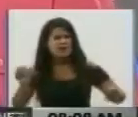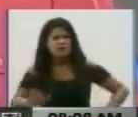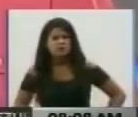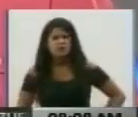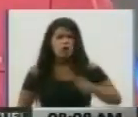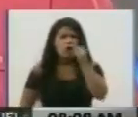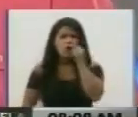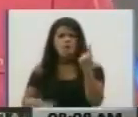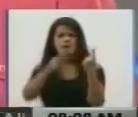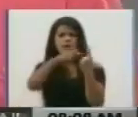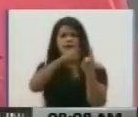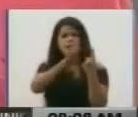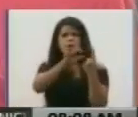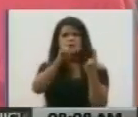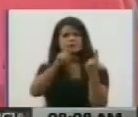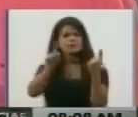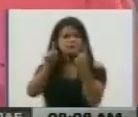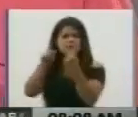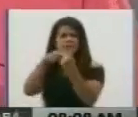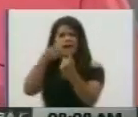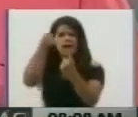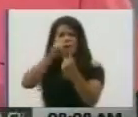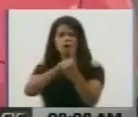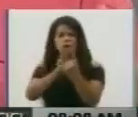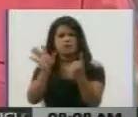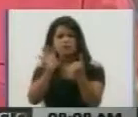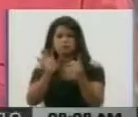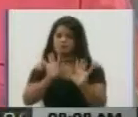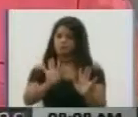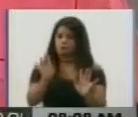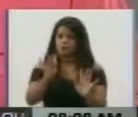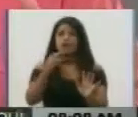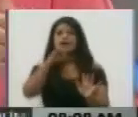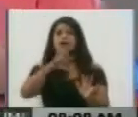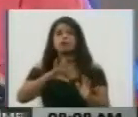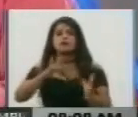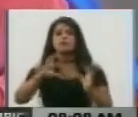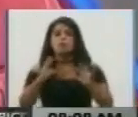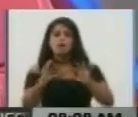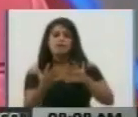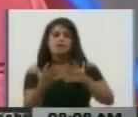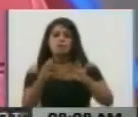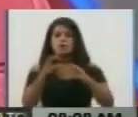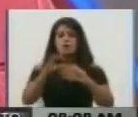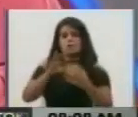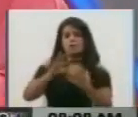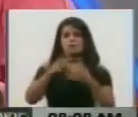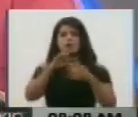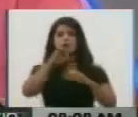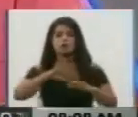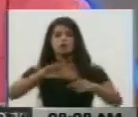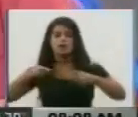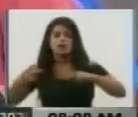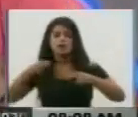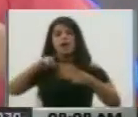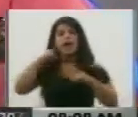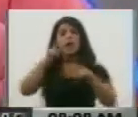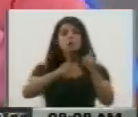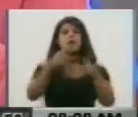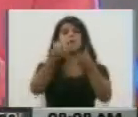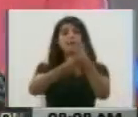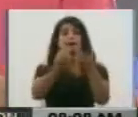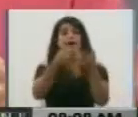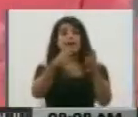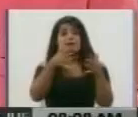detrás? Pero resulta que la historia es una cosa en movimiento, y hay unas batallas que se ganan y otras que se pierden, y se sigue adelante,